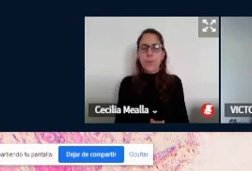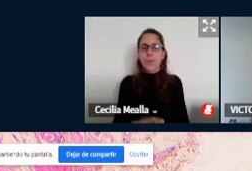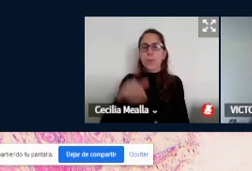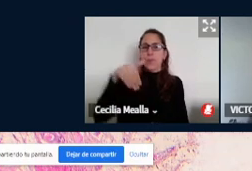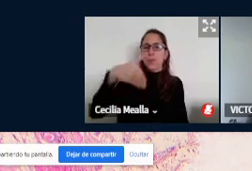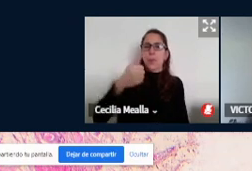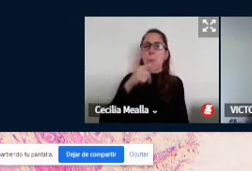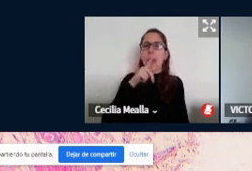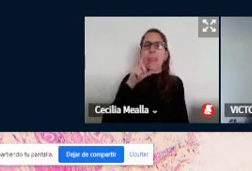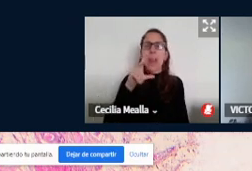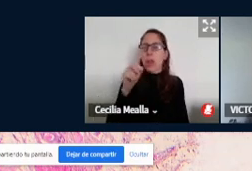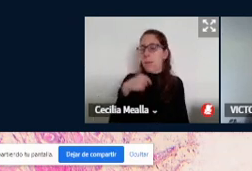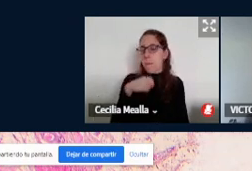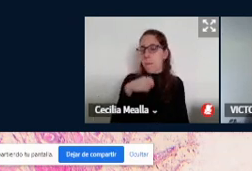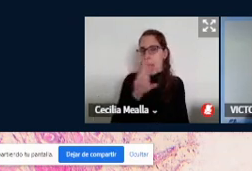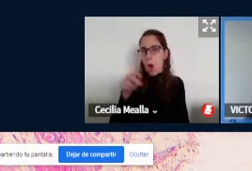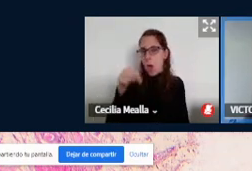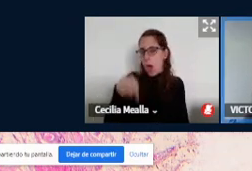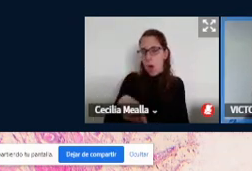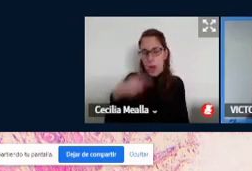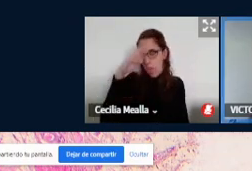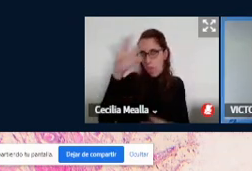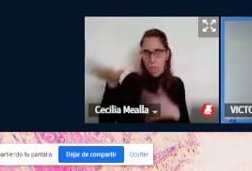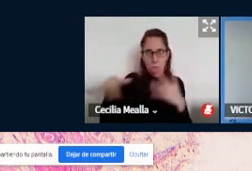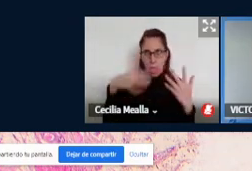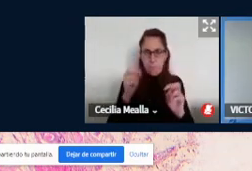Dice Mateo que ahora está más perdido.